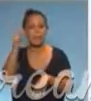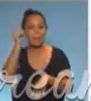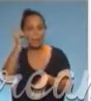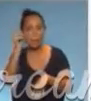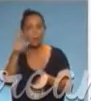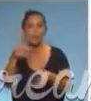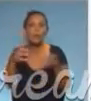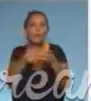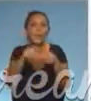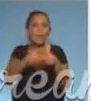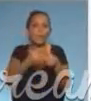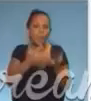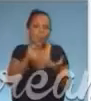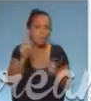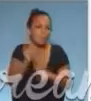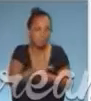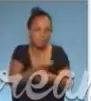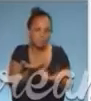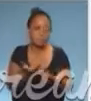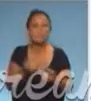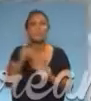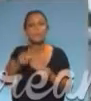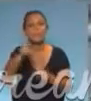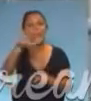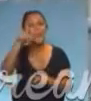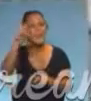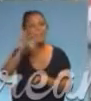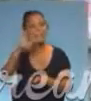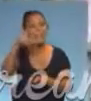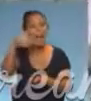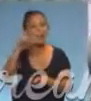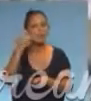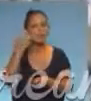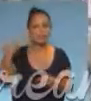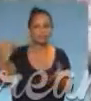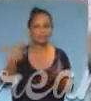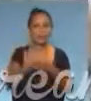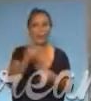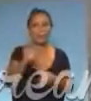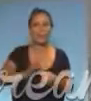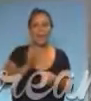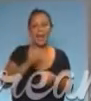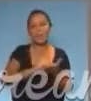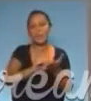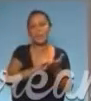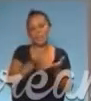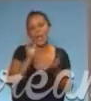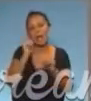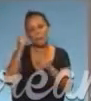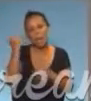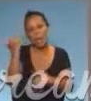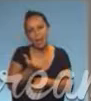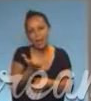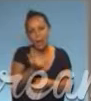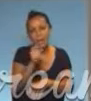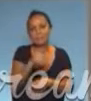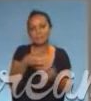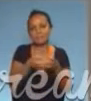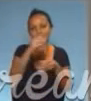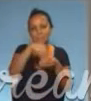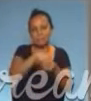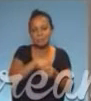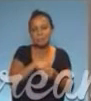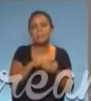partido muy tradicional. Incluso Lescano ya lleva 20 años como diputado, por lo tanto alguien con mucha trayectoria desde ese partido